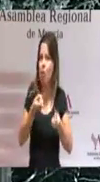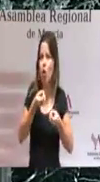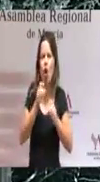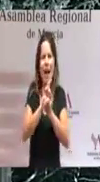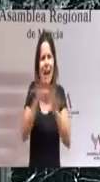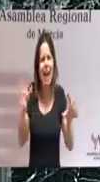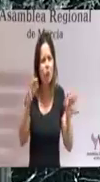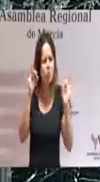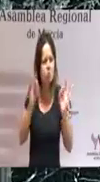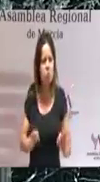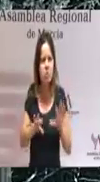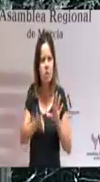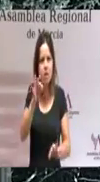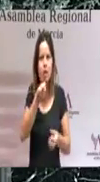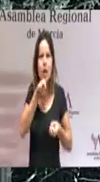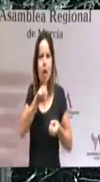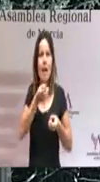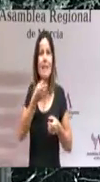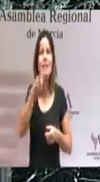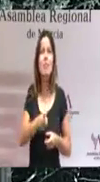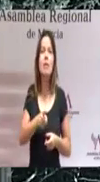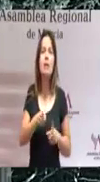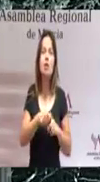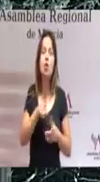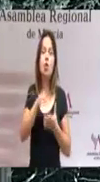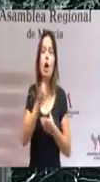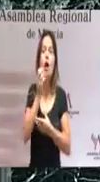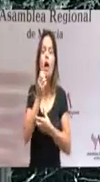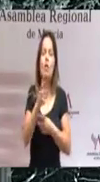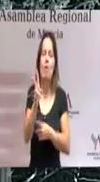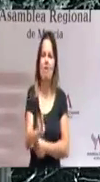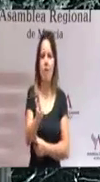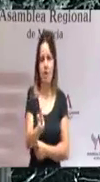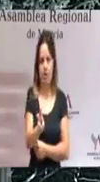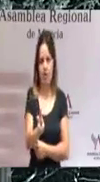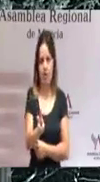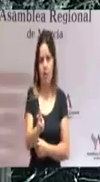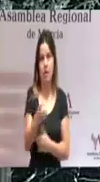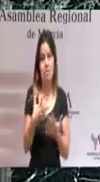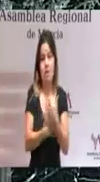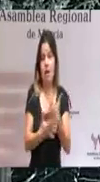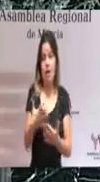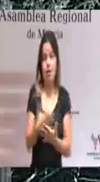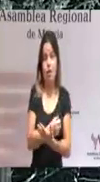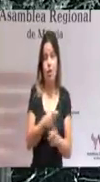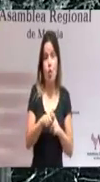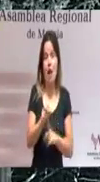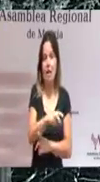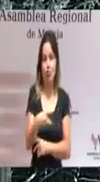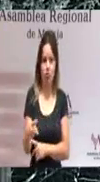claro, conciso. Sobre todo, que mi intervención sea útil. La mezcla de todas será el